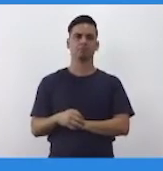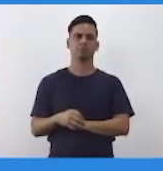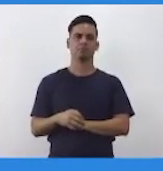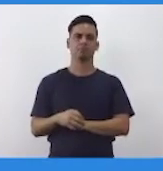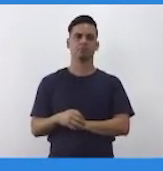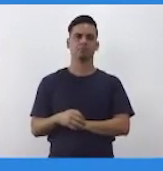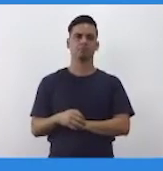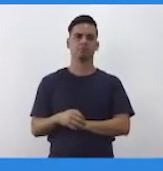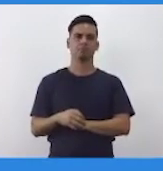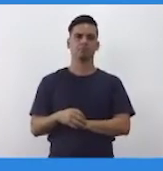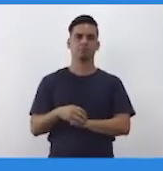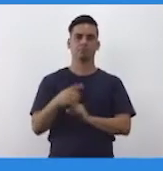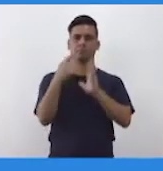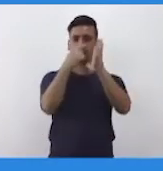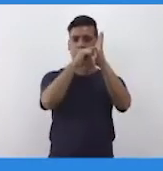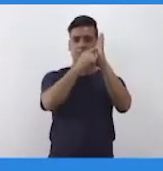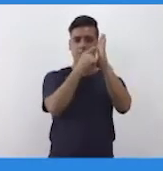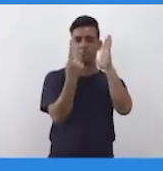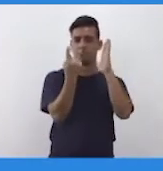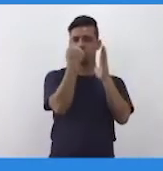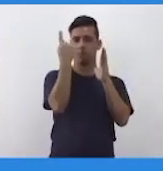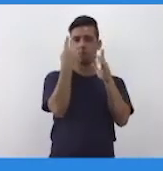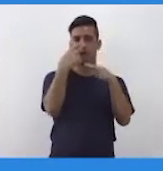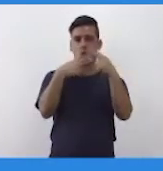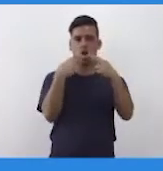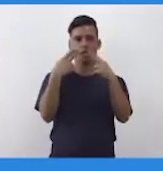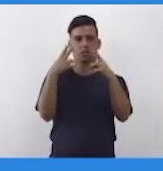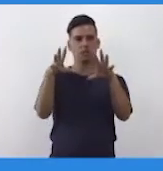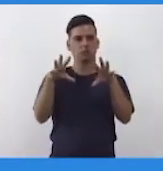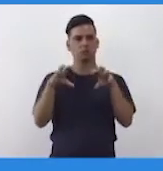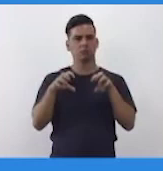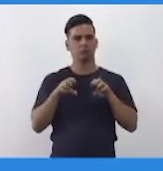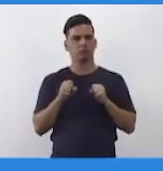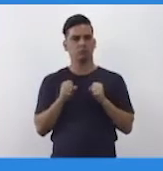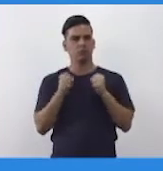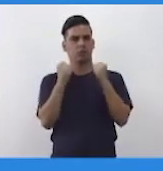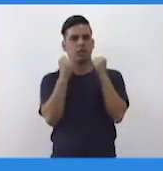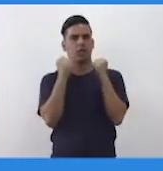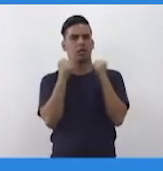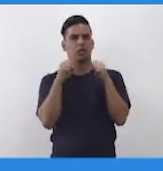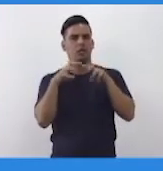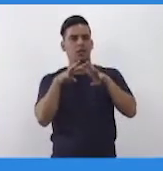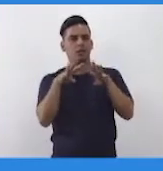energía metabólicamente utilizable en forma de ATP,